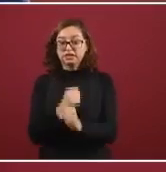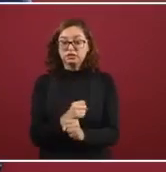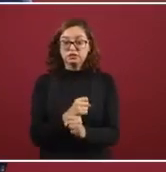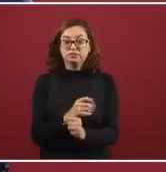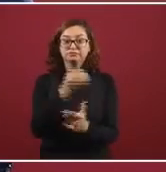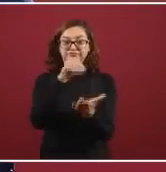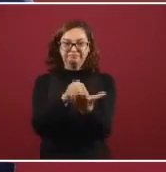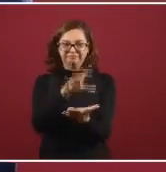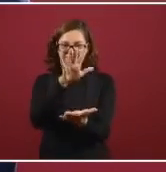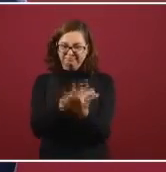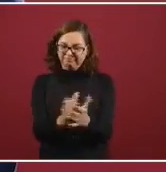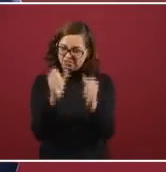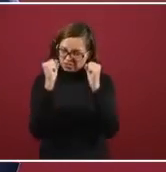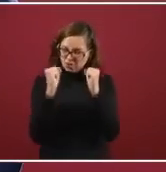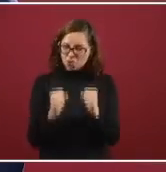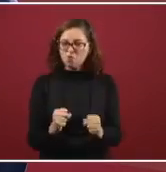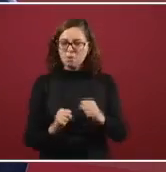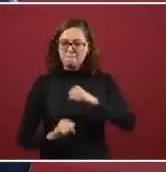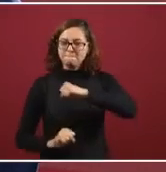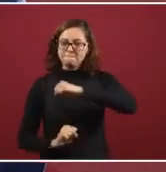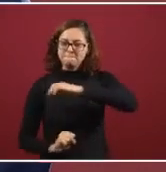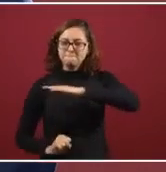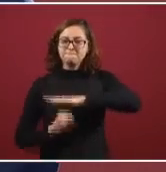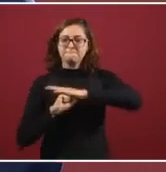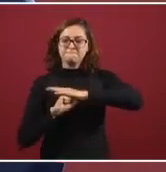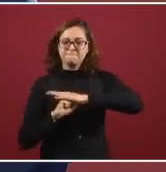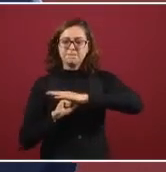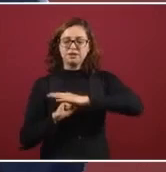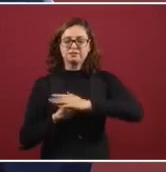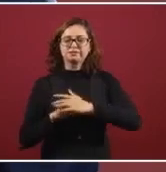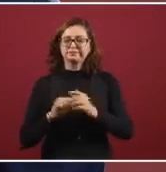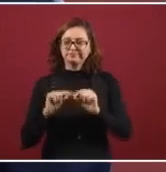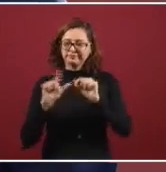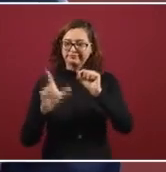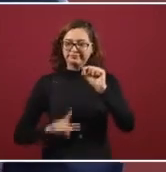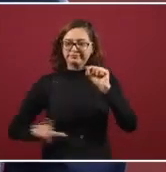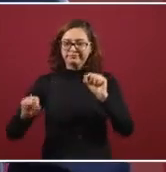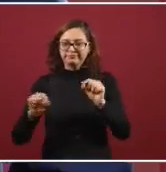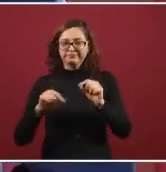las bases para la transformación de México.